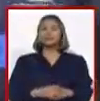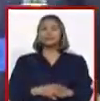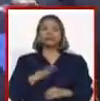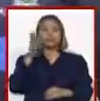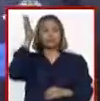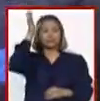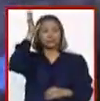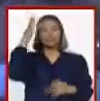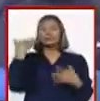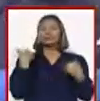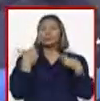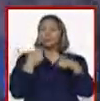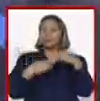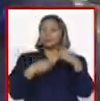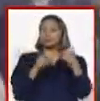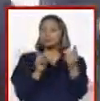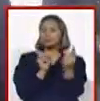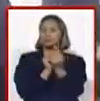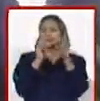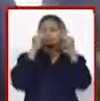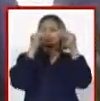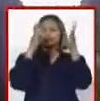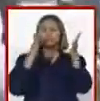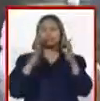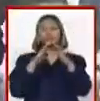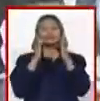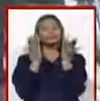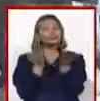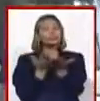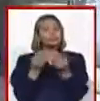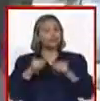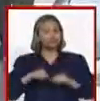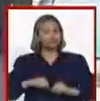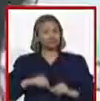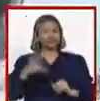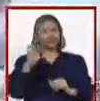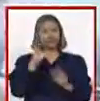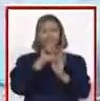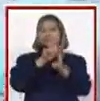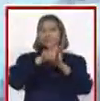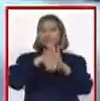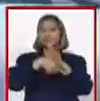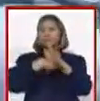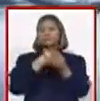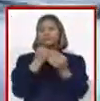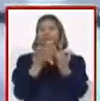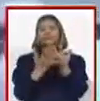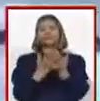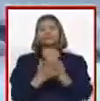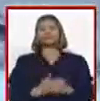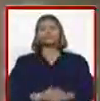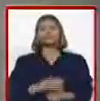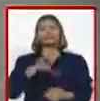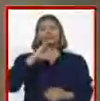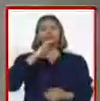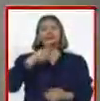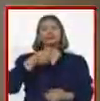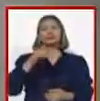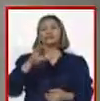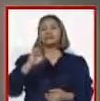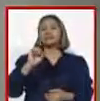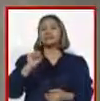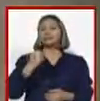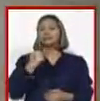de familia, que tuvo un altercado con la maestra de la unidad educativa, permaneció 8 horas arrestado en la FERCC de Los Chacos. No